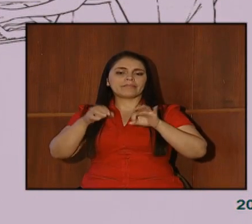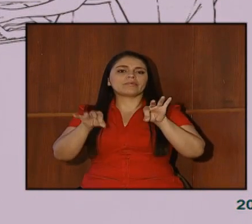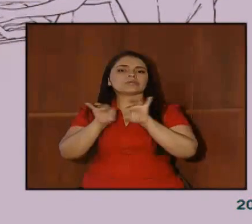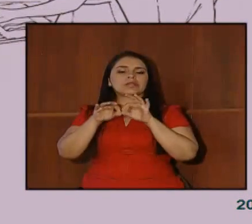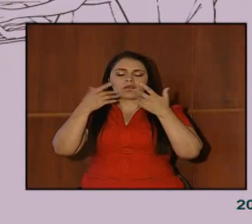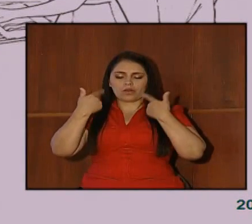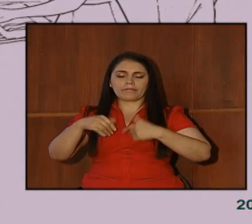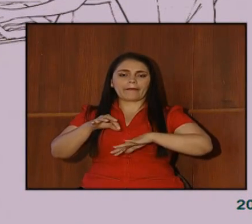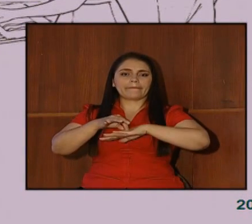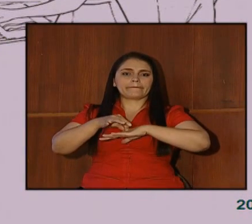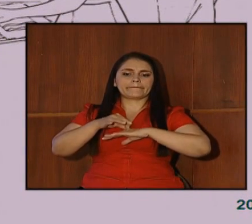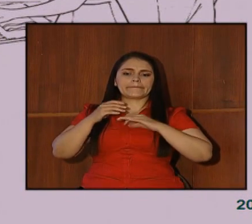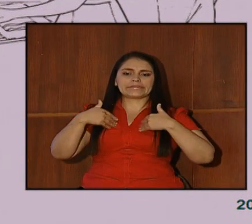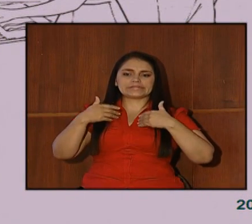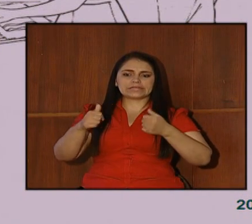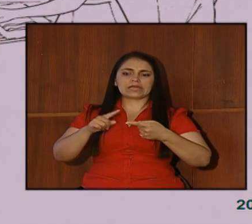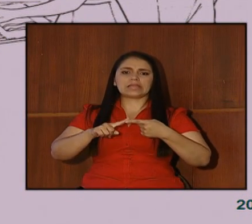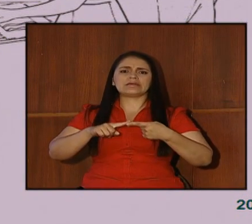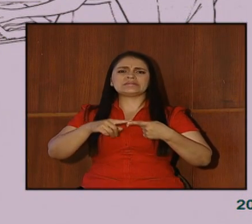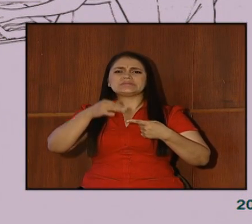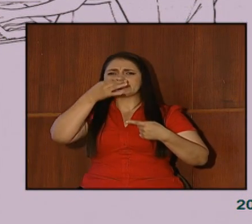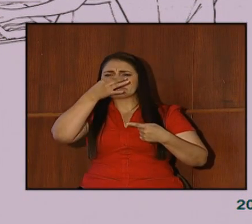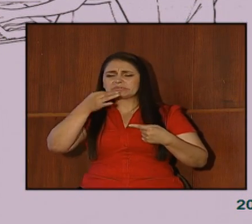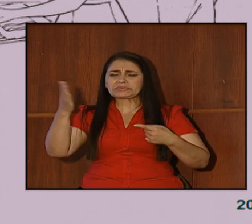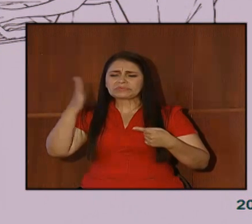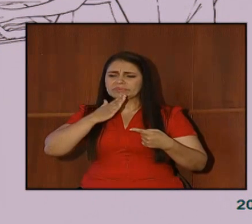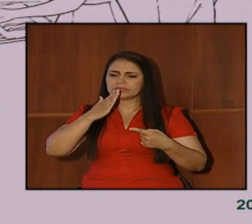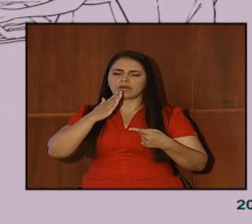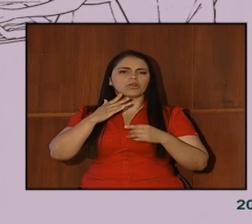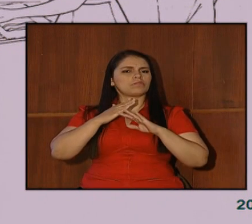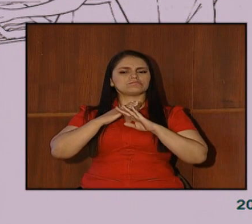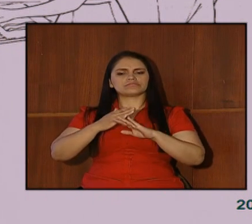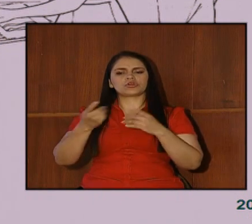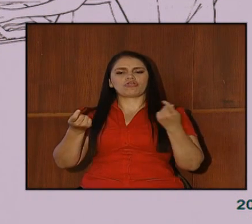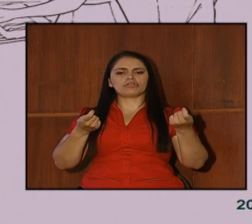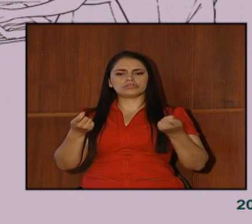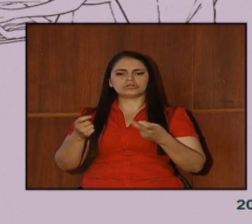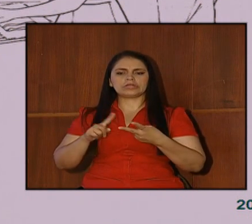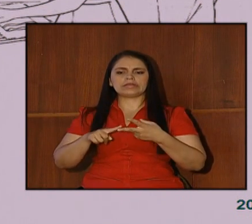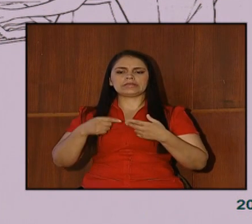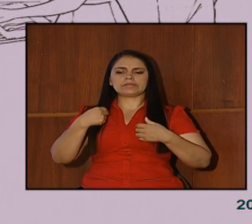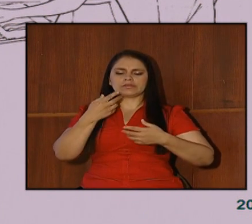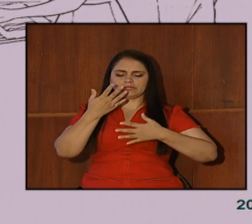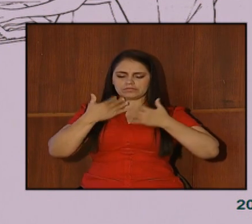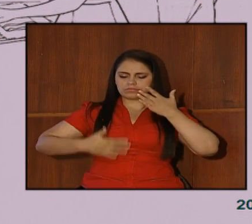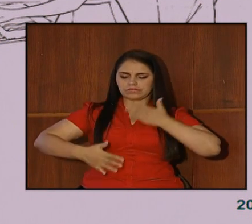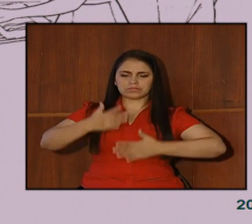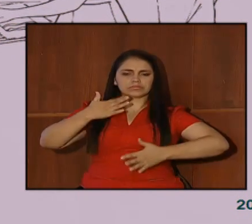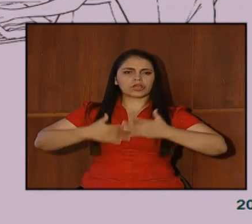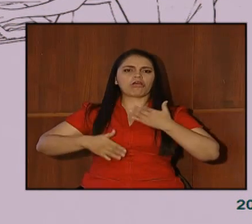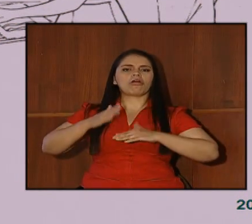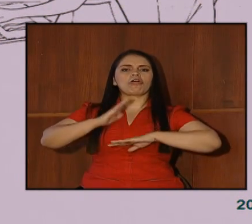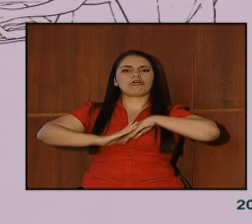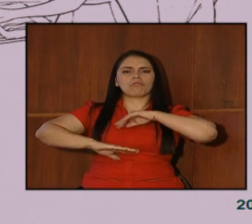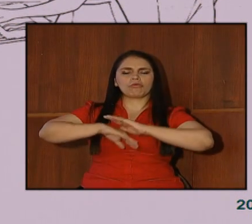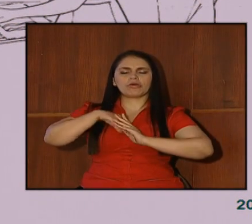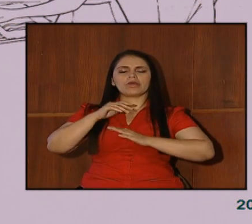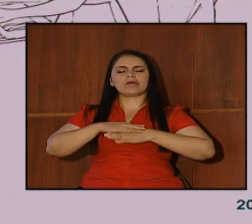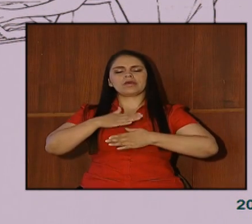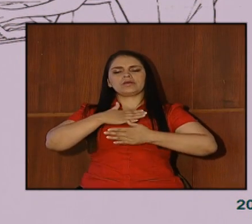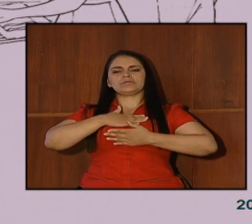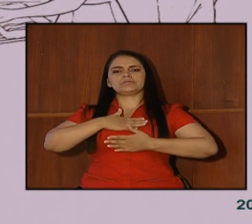sana, controla el mal olor, estimula la circulación y proporciona comodidad y seguridad